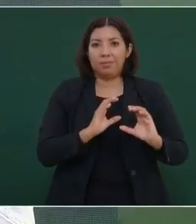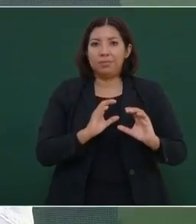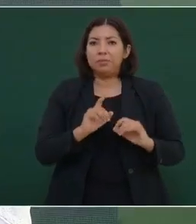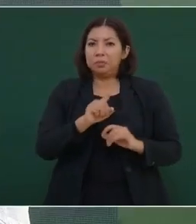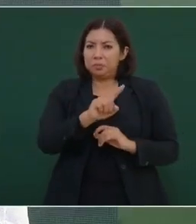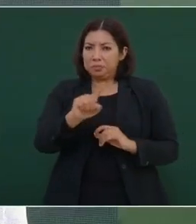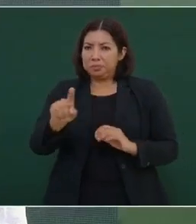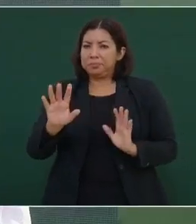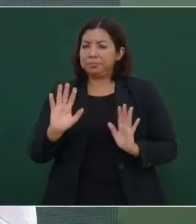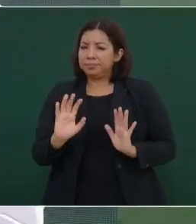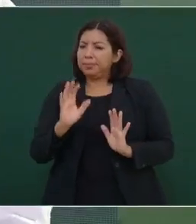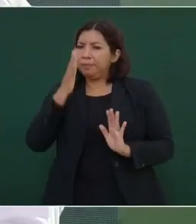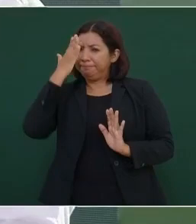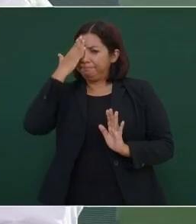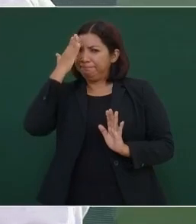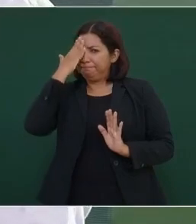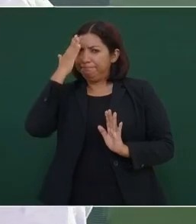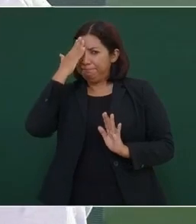idea, en general,